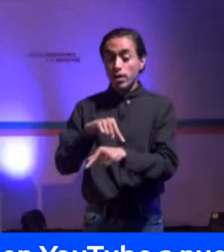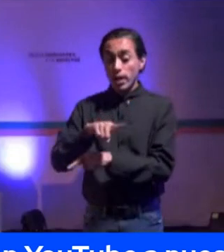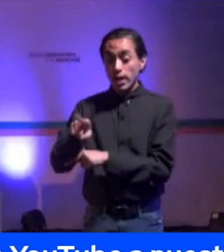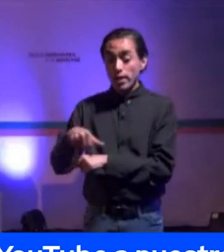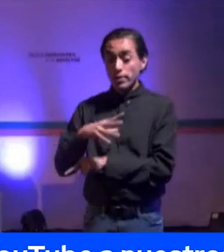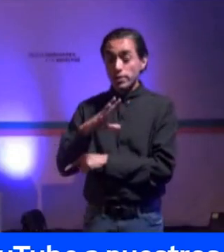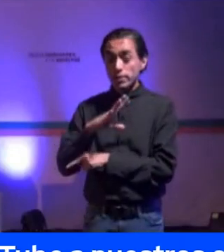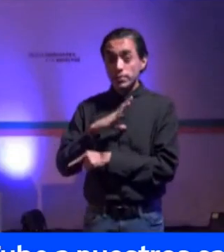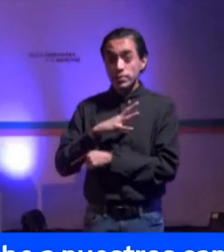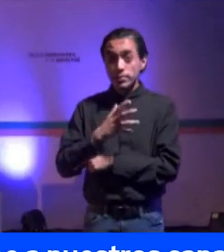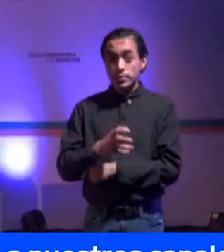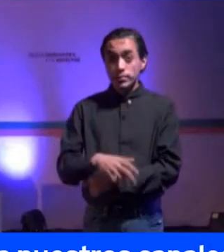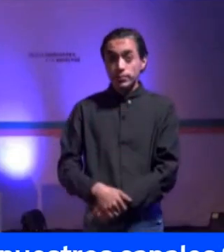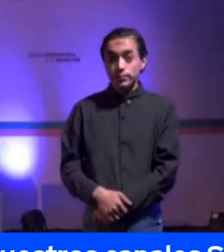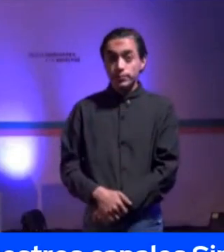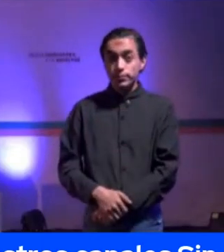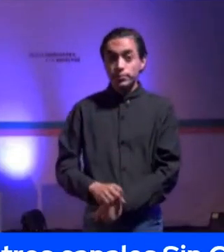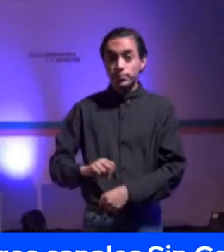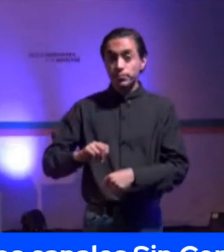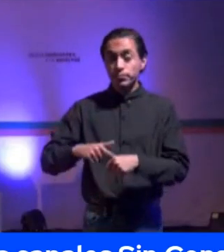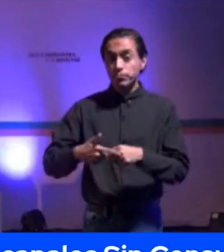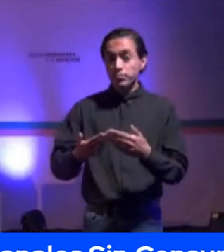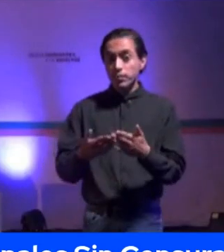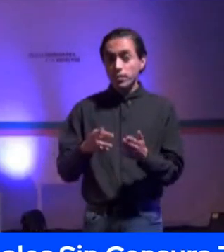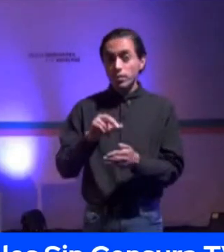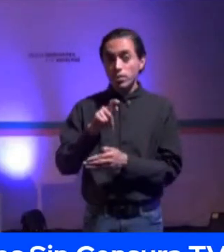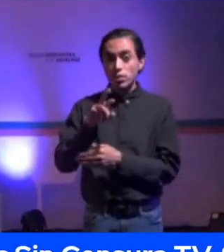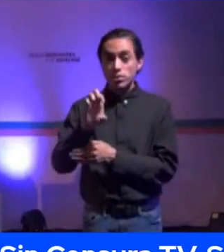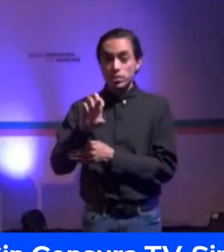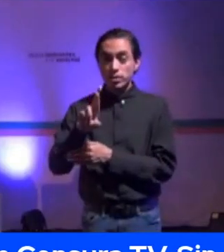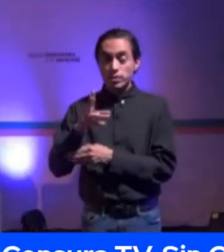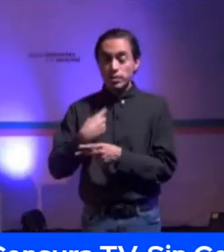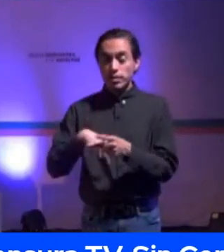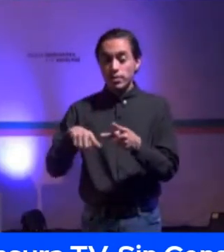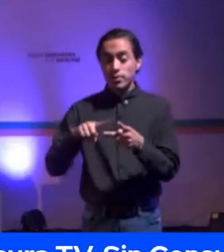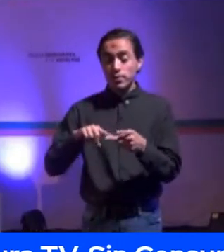tienen un roster, una alineación